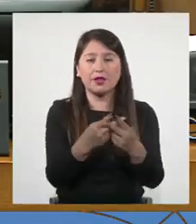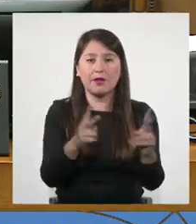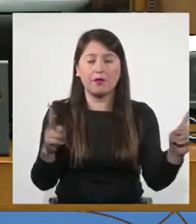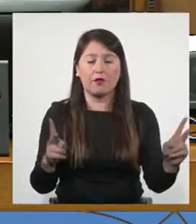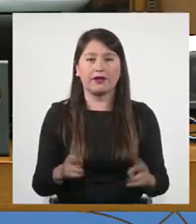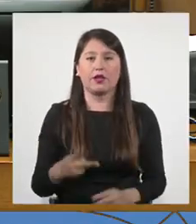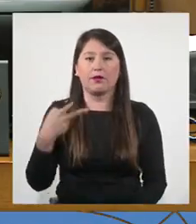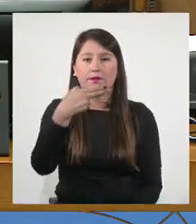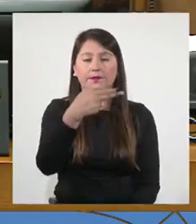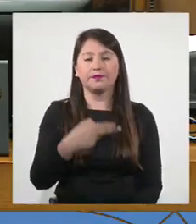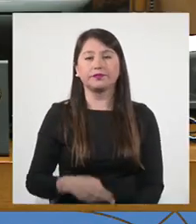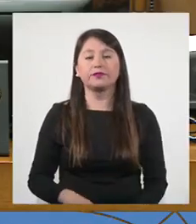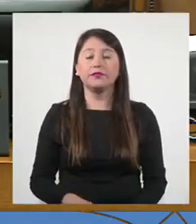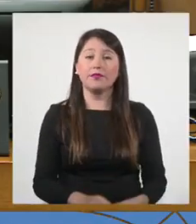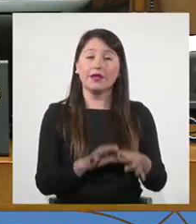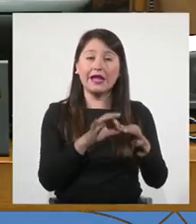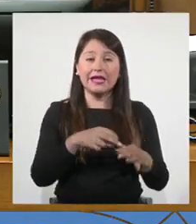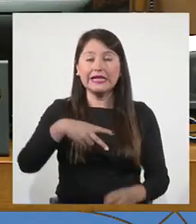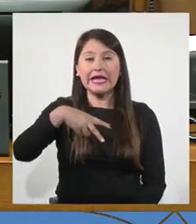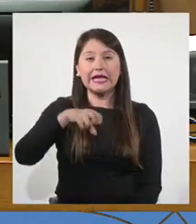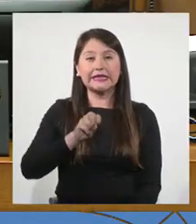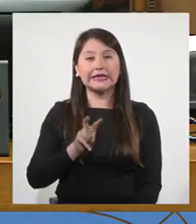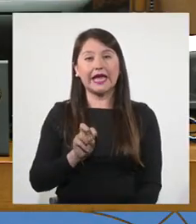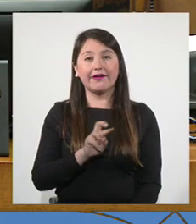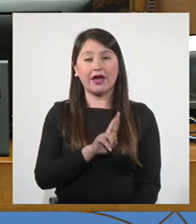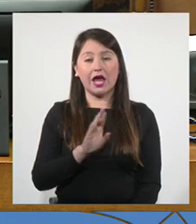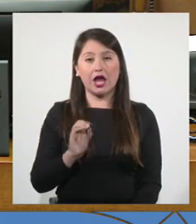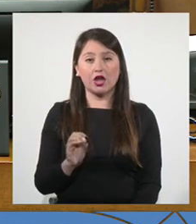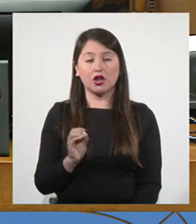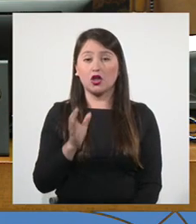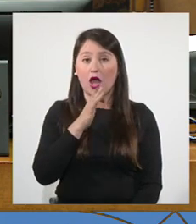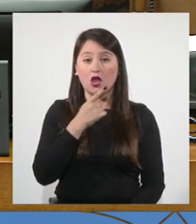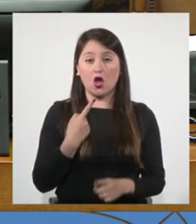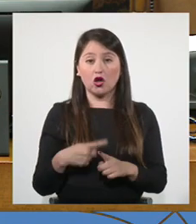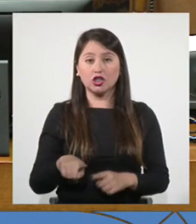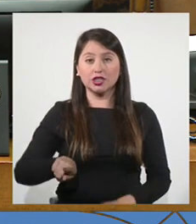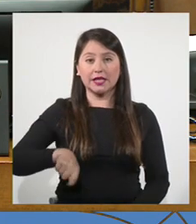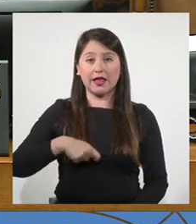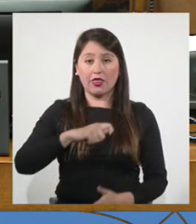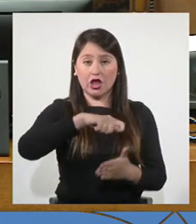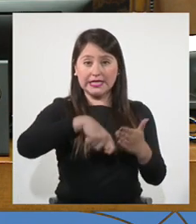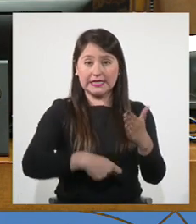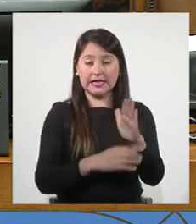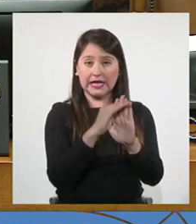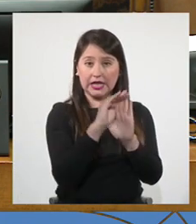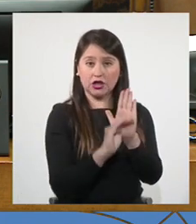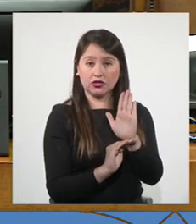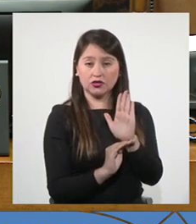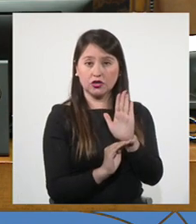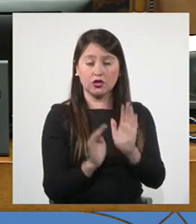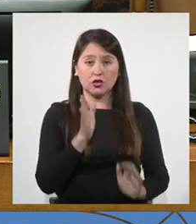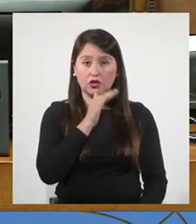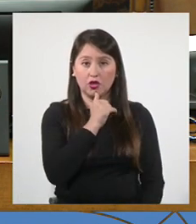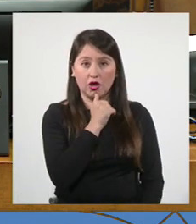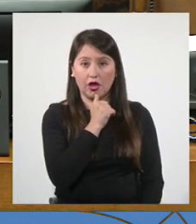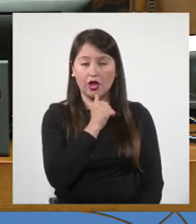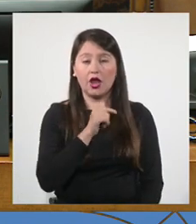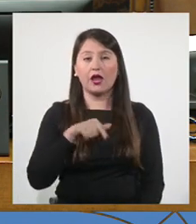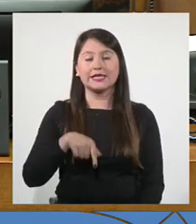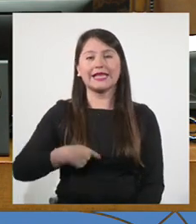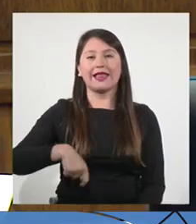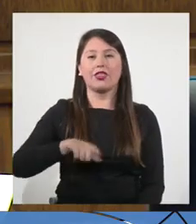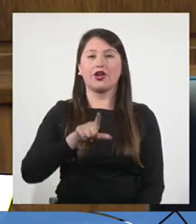gracias, senador Navarro. No hay más senadores inscritos. No hay más senadores inscritos. Senador Letelier.